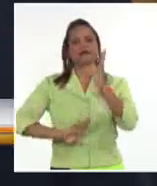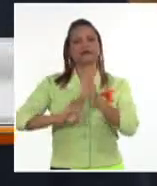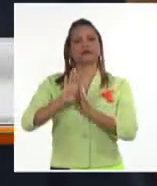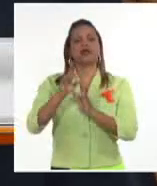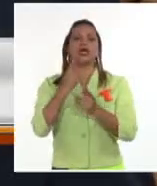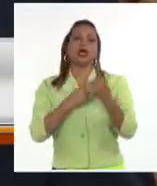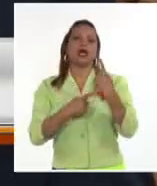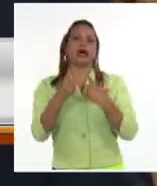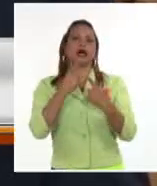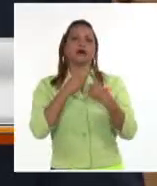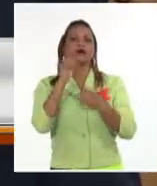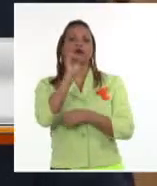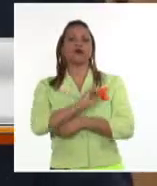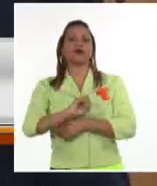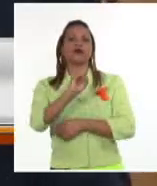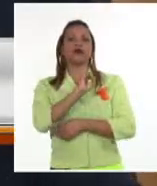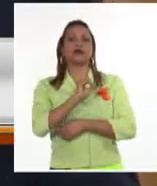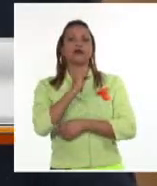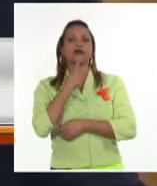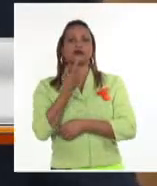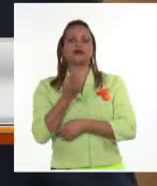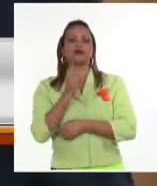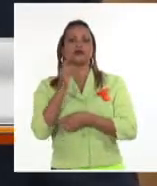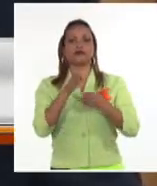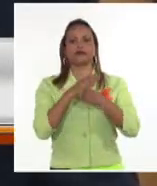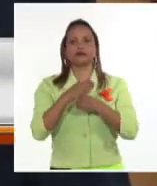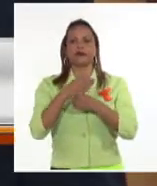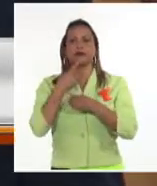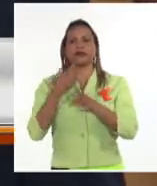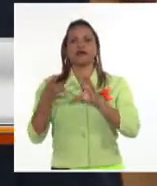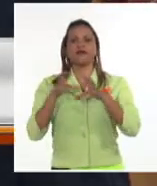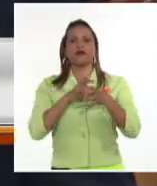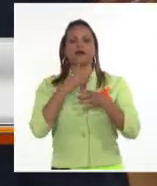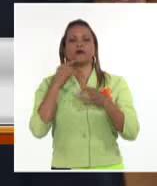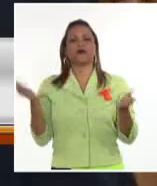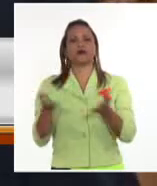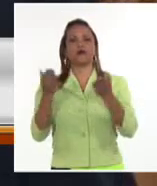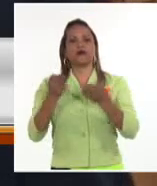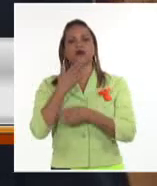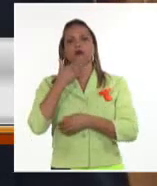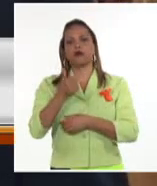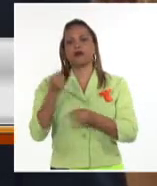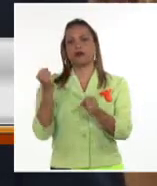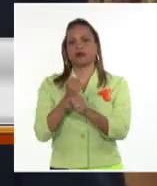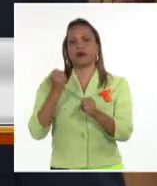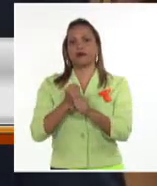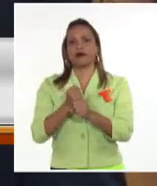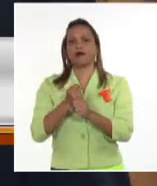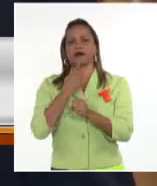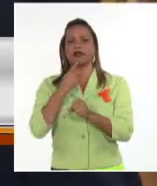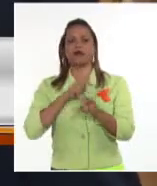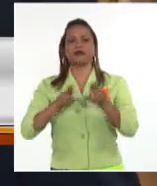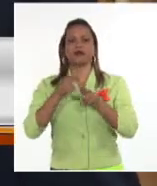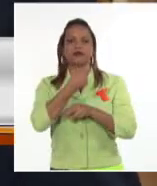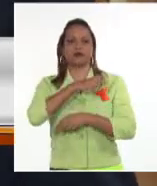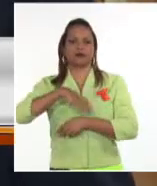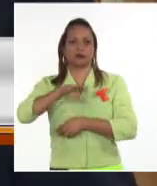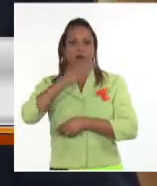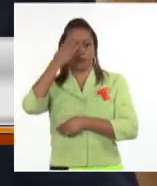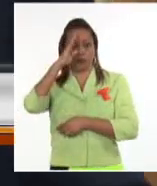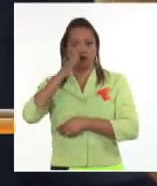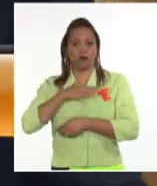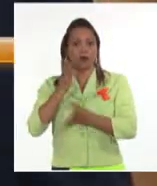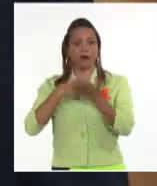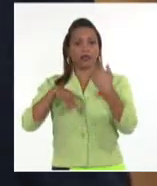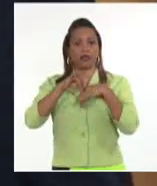una organización intergubernamental que se encarga de promover las buenas prácticas con respecto a la administración pública. Y en Cuba, el Ministerio de Educación